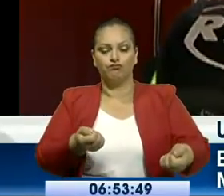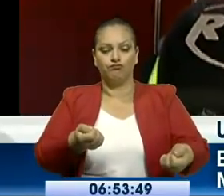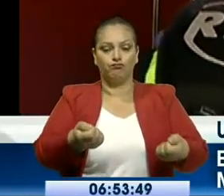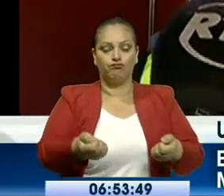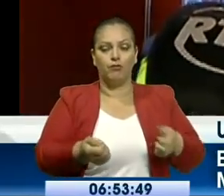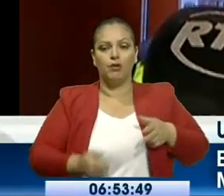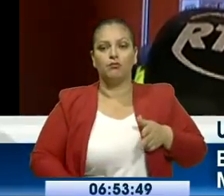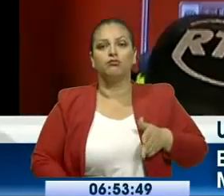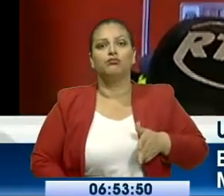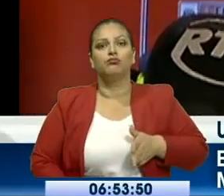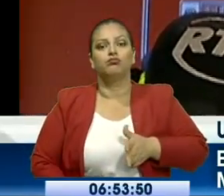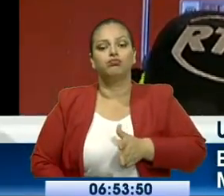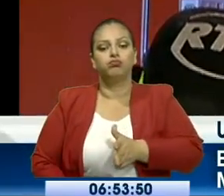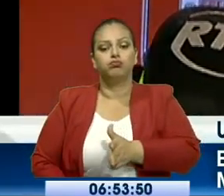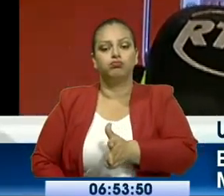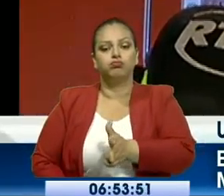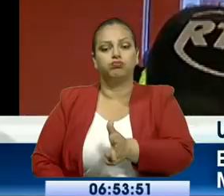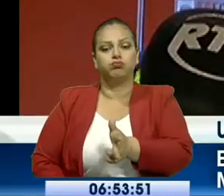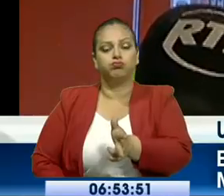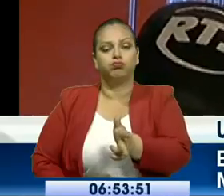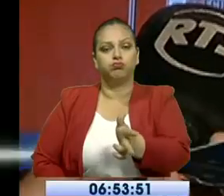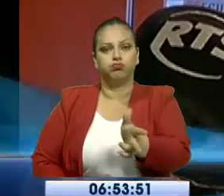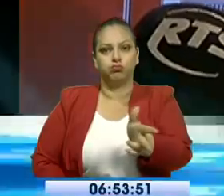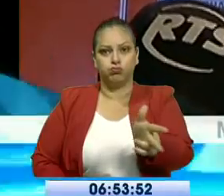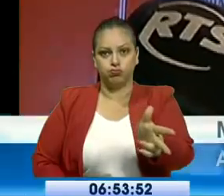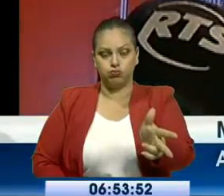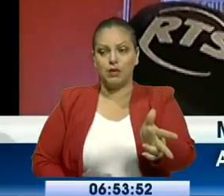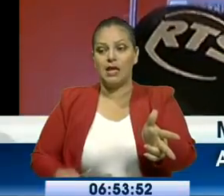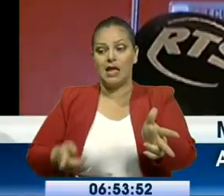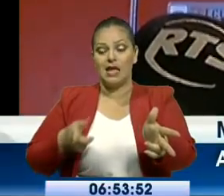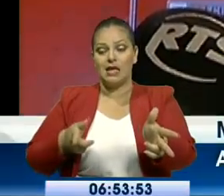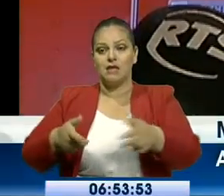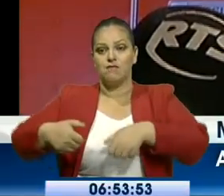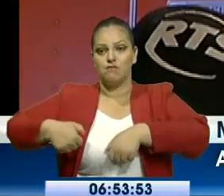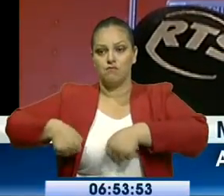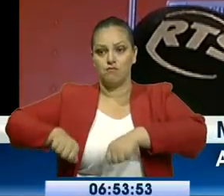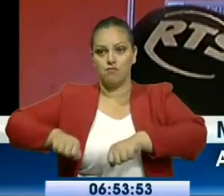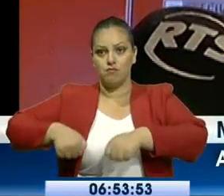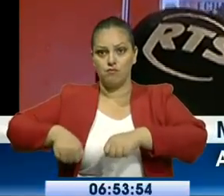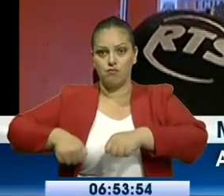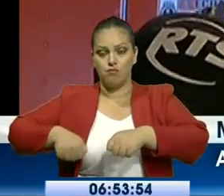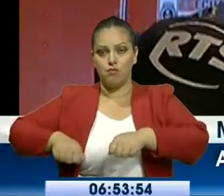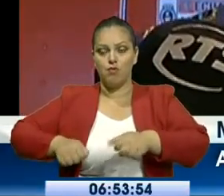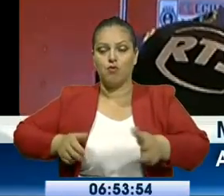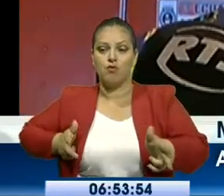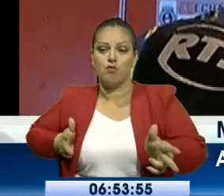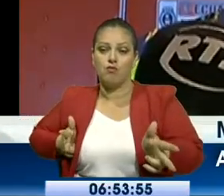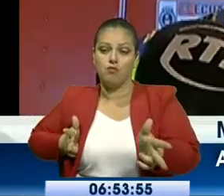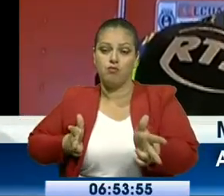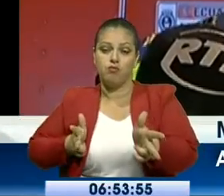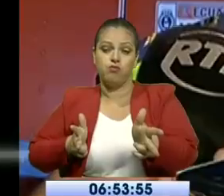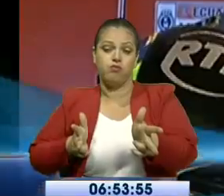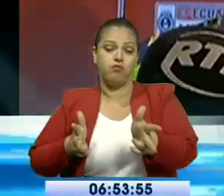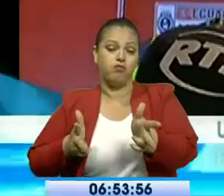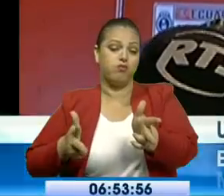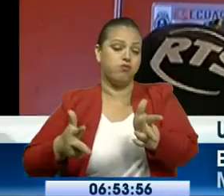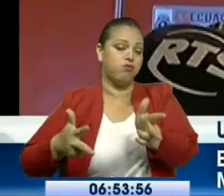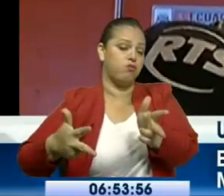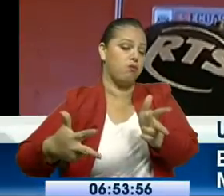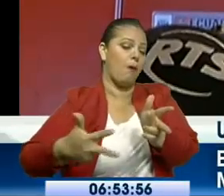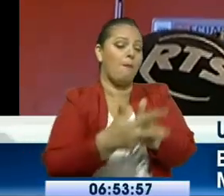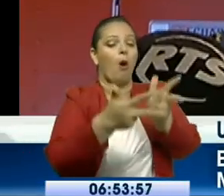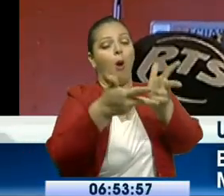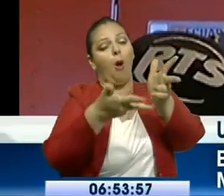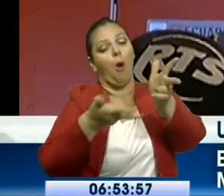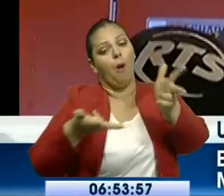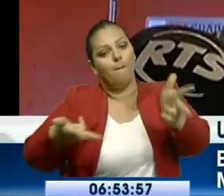el ingreso a Trinipuerto y la moto, según lo que manifiesta, la moto rebasa y por eso es que le coge una de